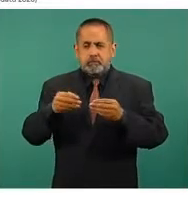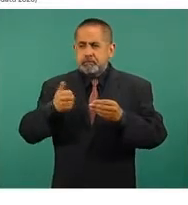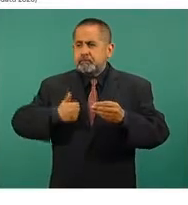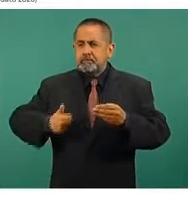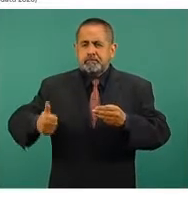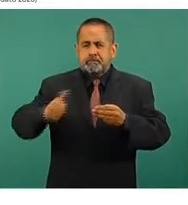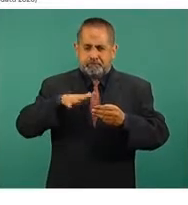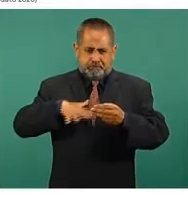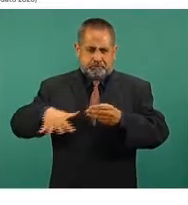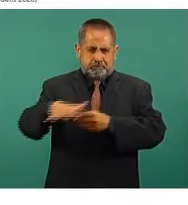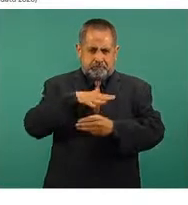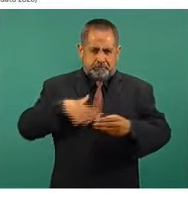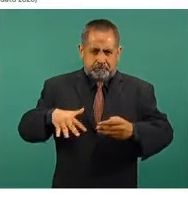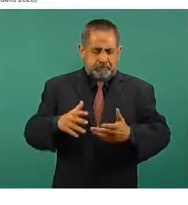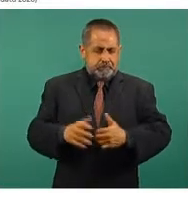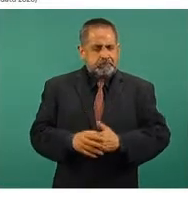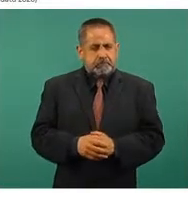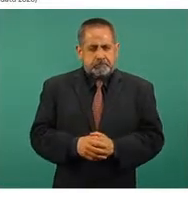las intervenciones.